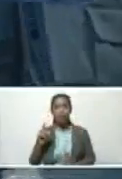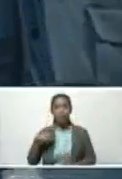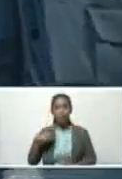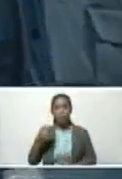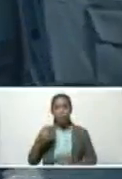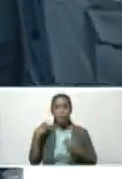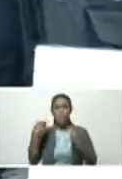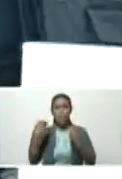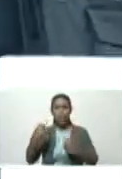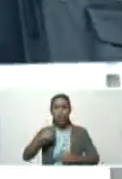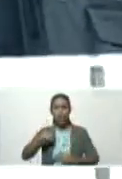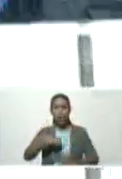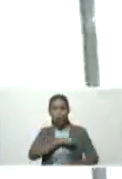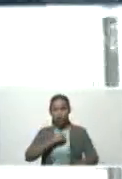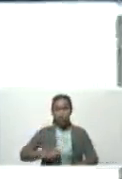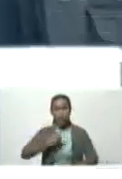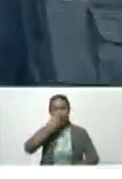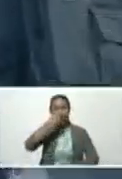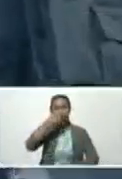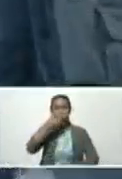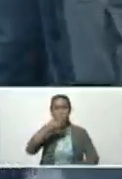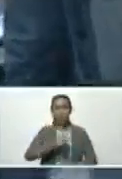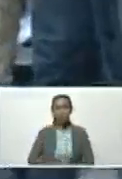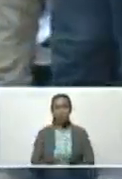Para eso soy.